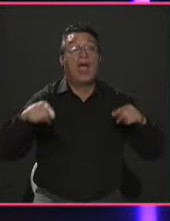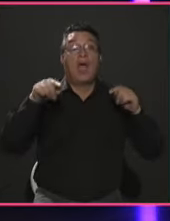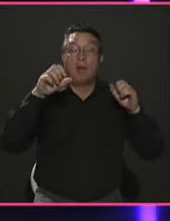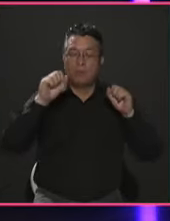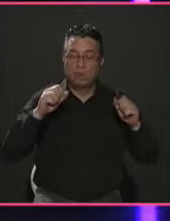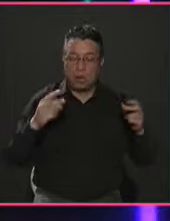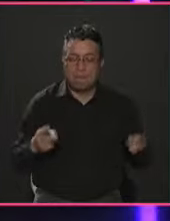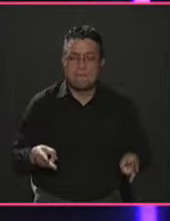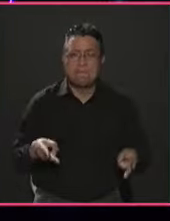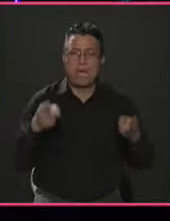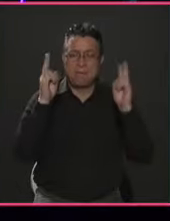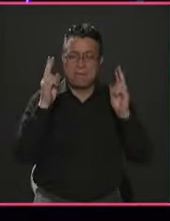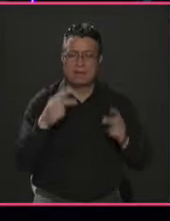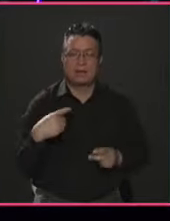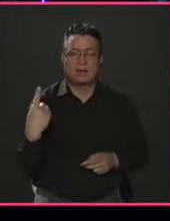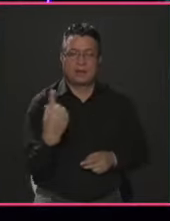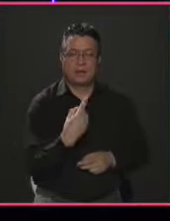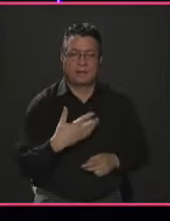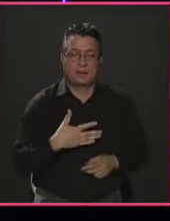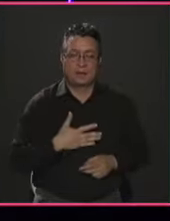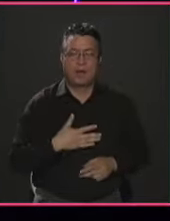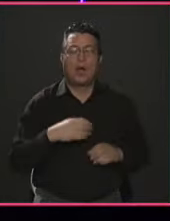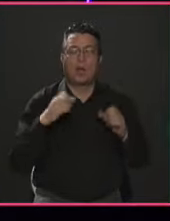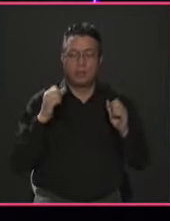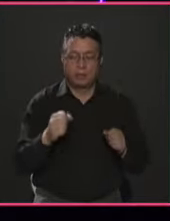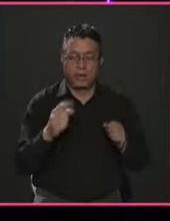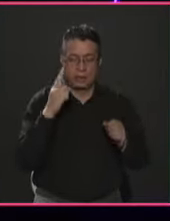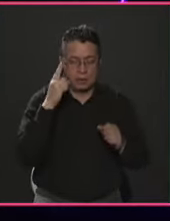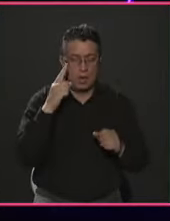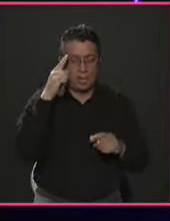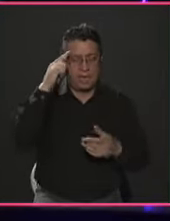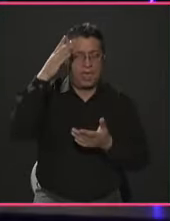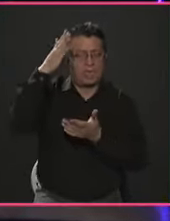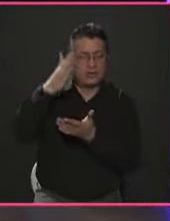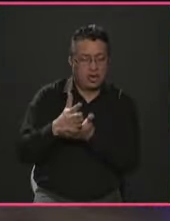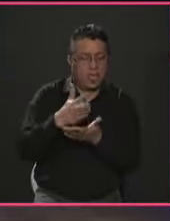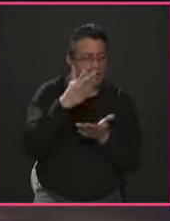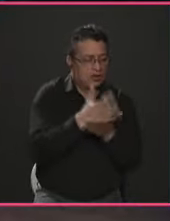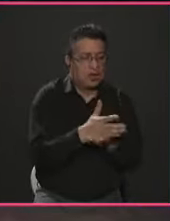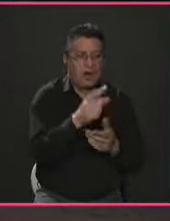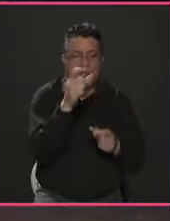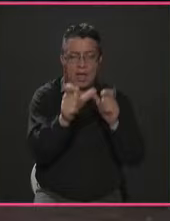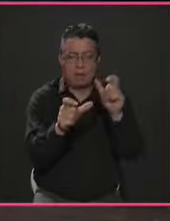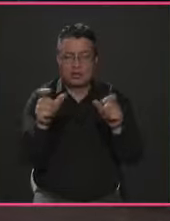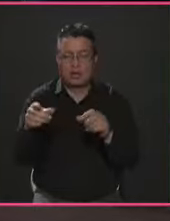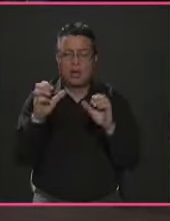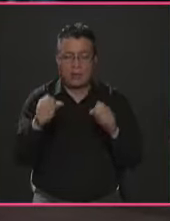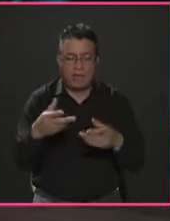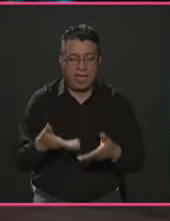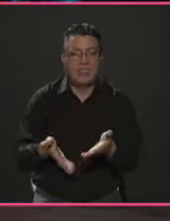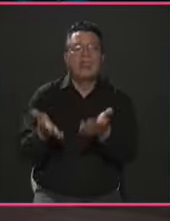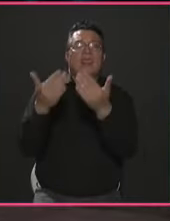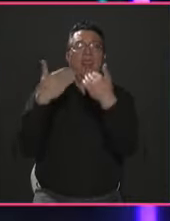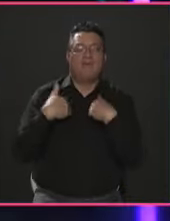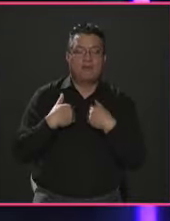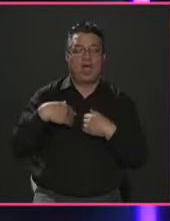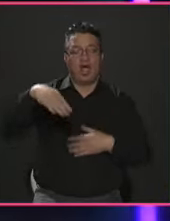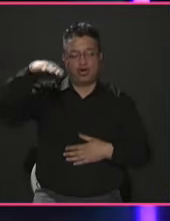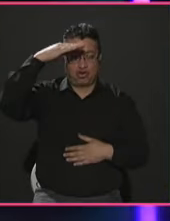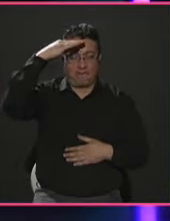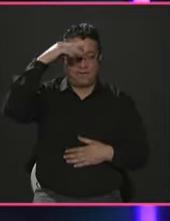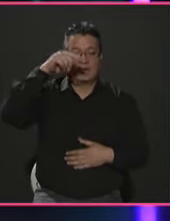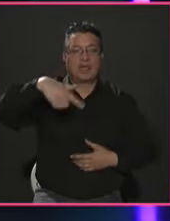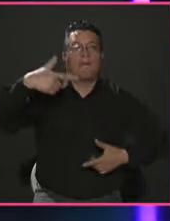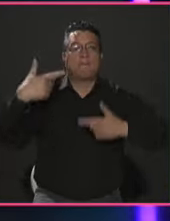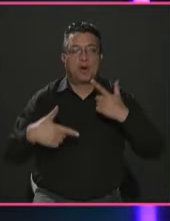justamente a aterrizar las tomas de decisiones a las personas devolver la confianza en la política